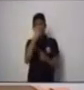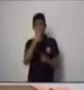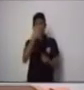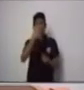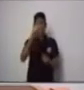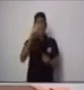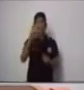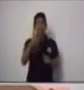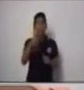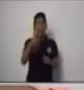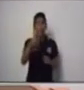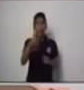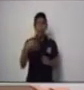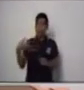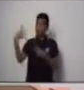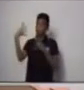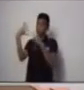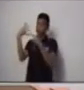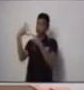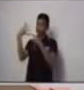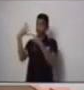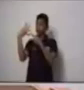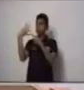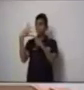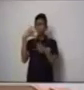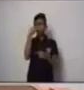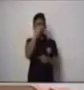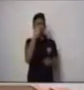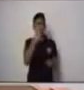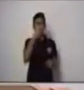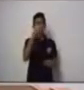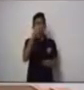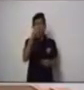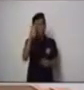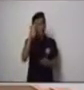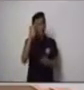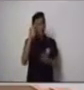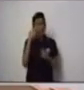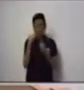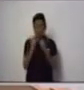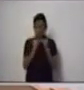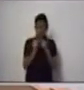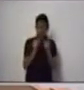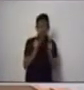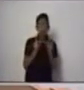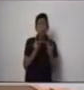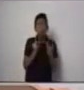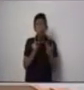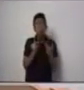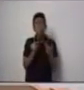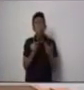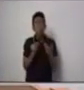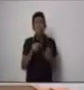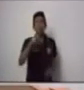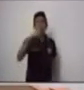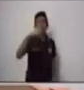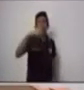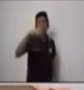¿Qué palabra consideran ustedes que es la que sigue? Muy bien. Es la palabra